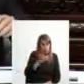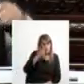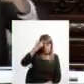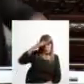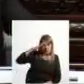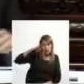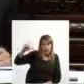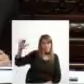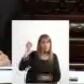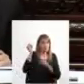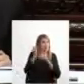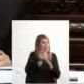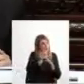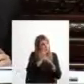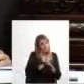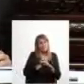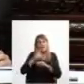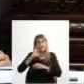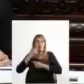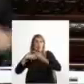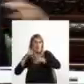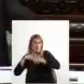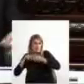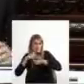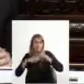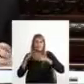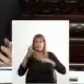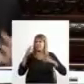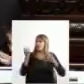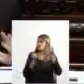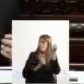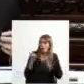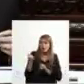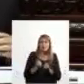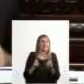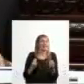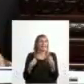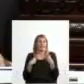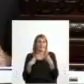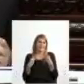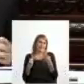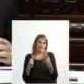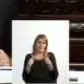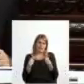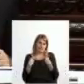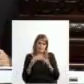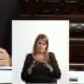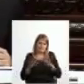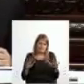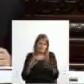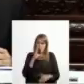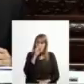rural, industrial, comercial, transporte, se cansó. Esa es la verdad.